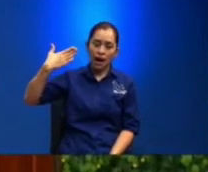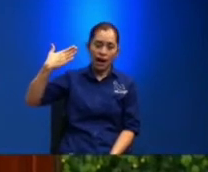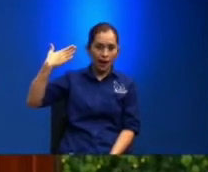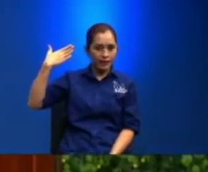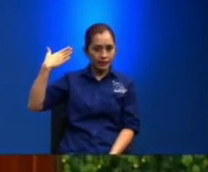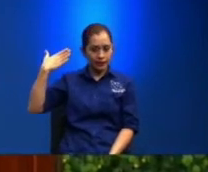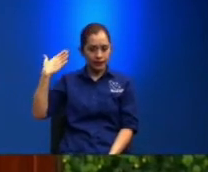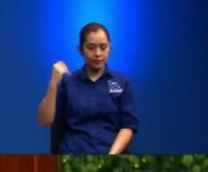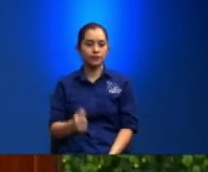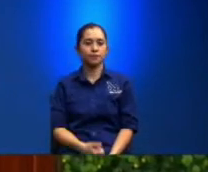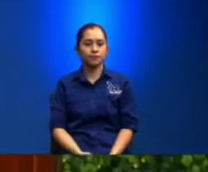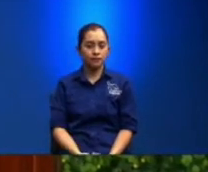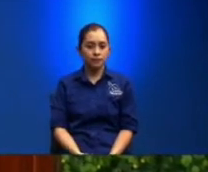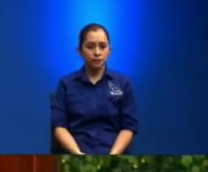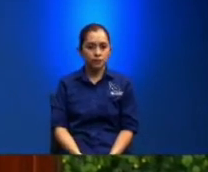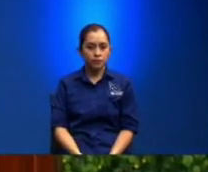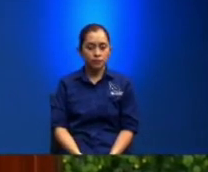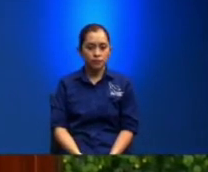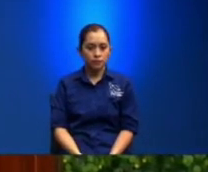sólo están cubiertos